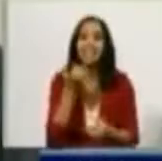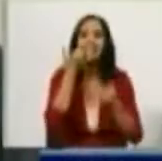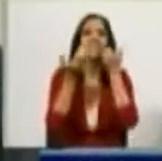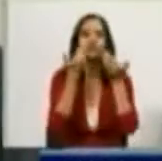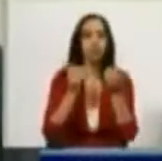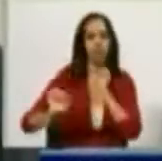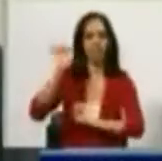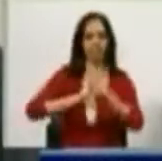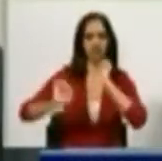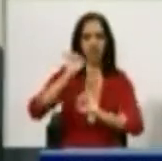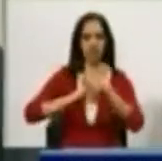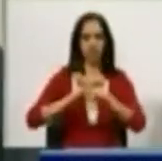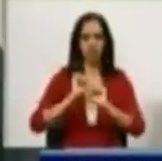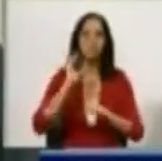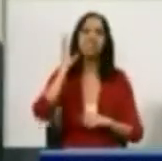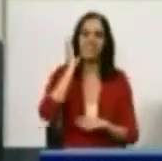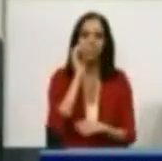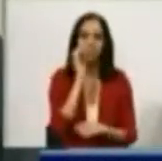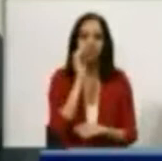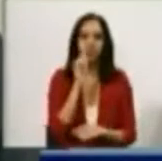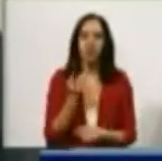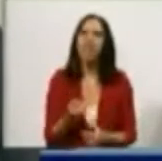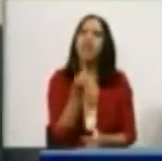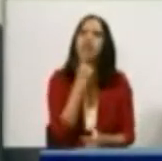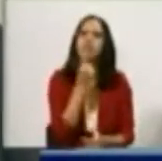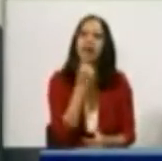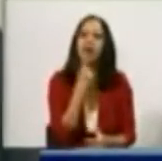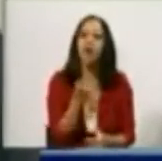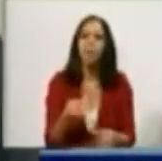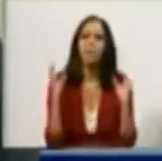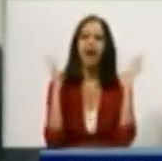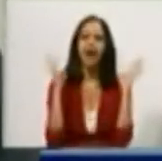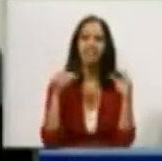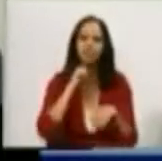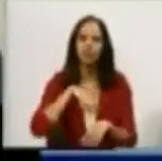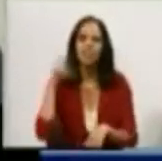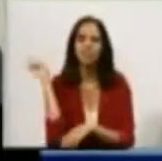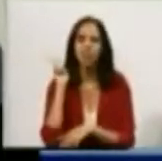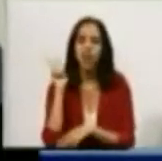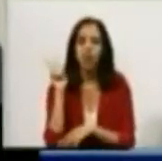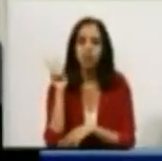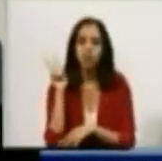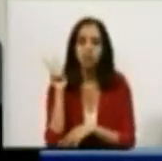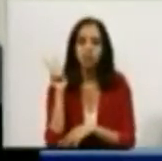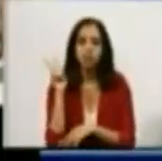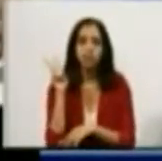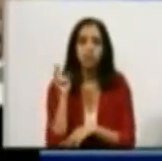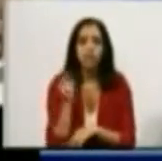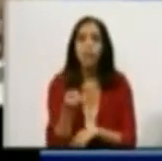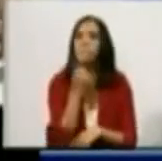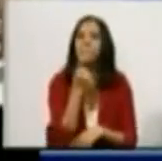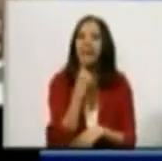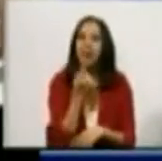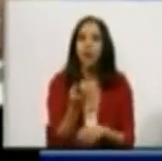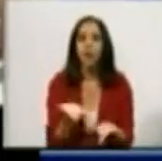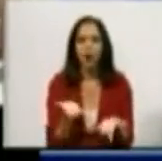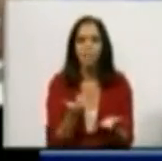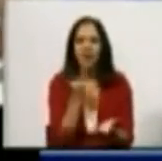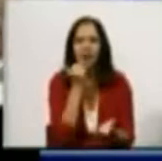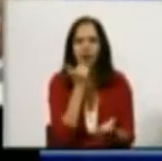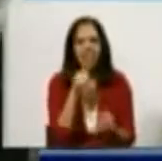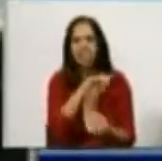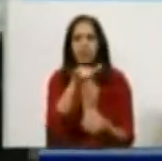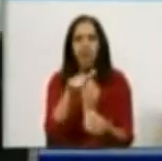defenderse que Enrique Cabrera es el pajú más grande de la historia de Venezuela Sinvergüenza igual a